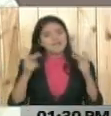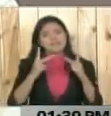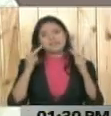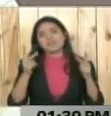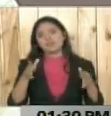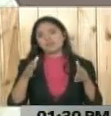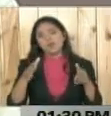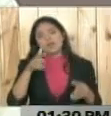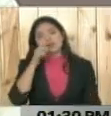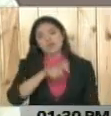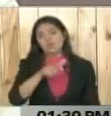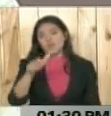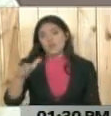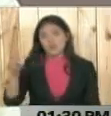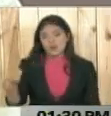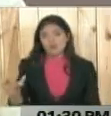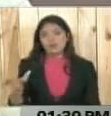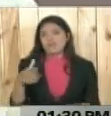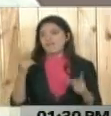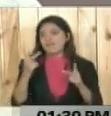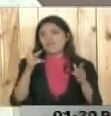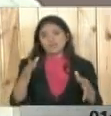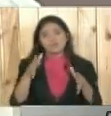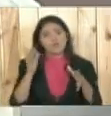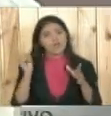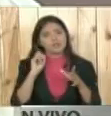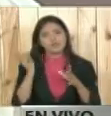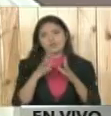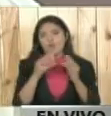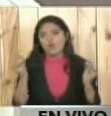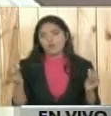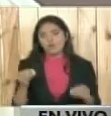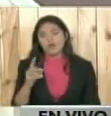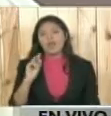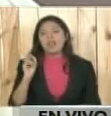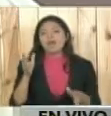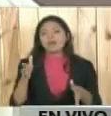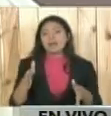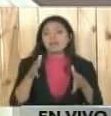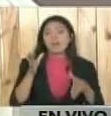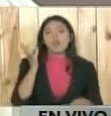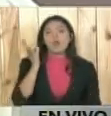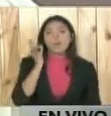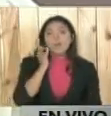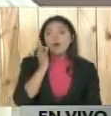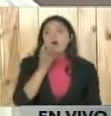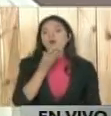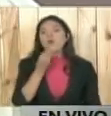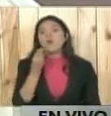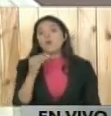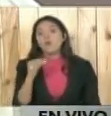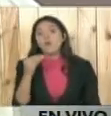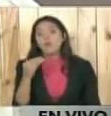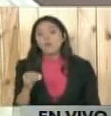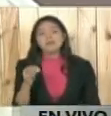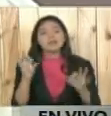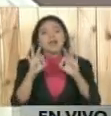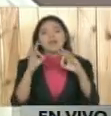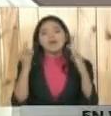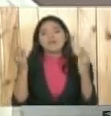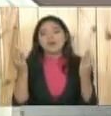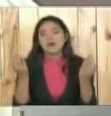nuestro pueblo, que es victoria de todos. Victoria de las mujeres, victoria de los jóvenes, victoria de las familias,